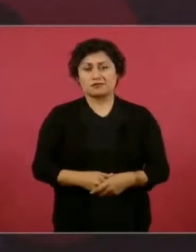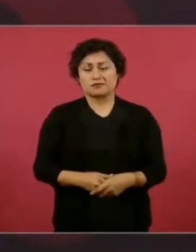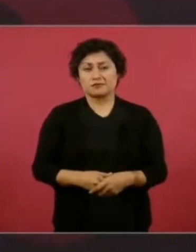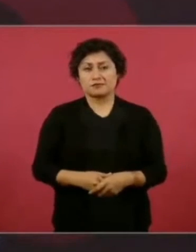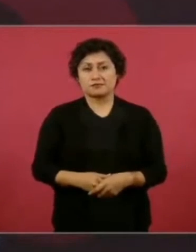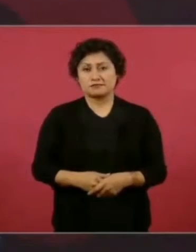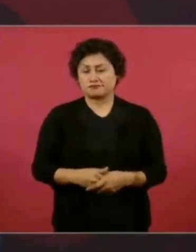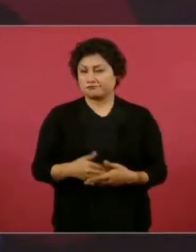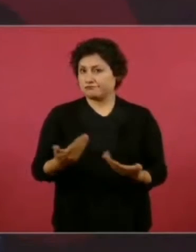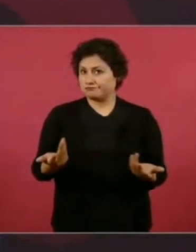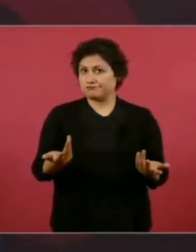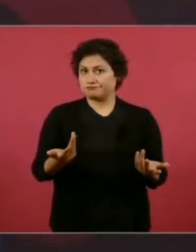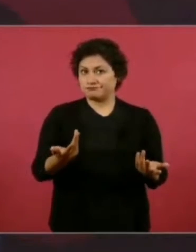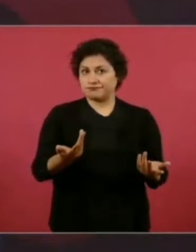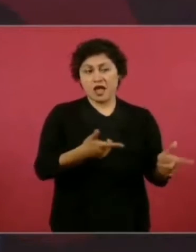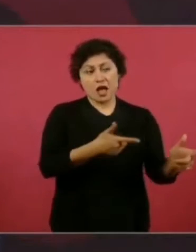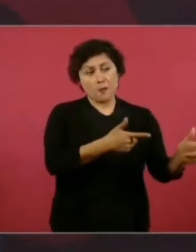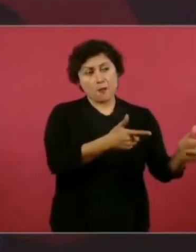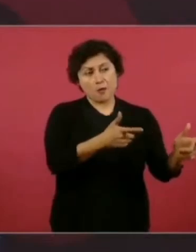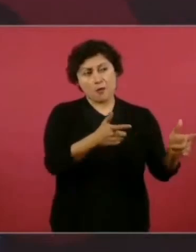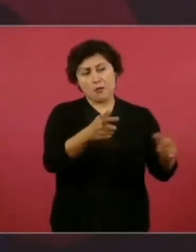había masacre.